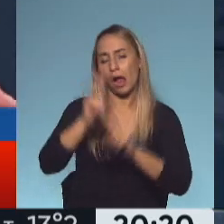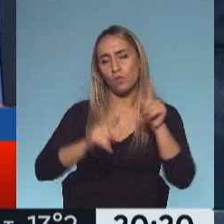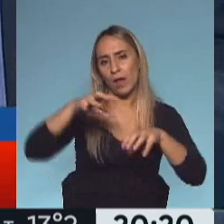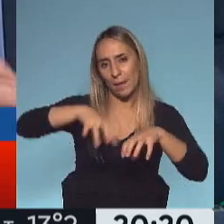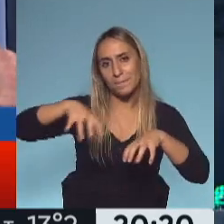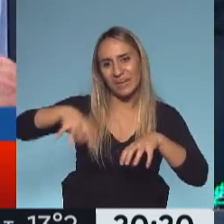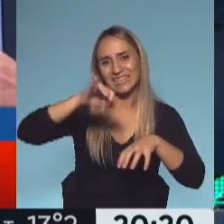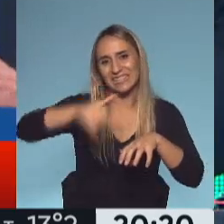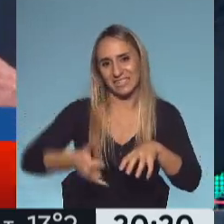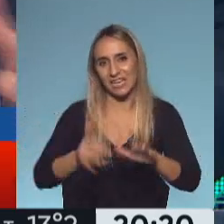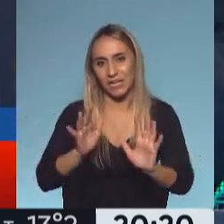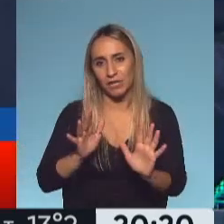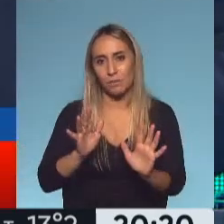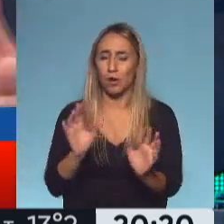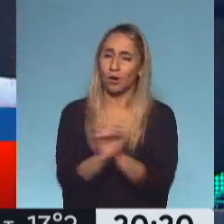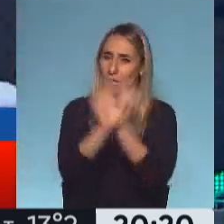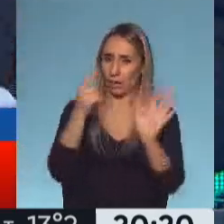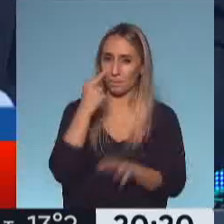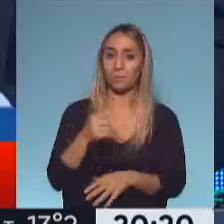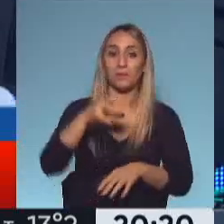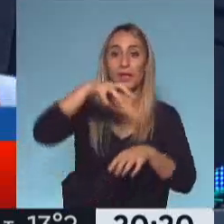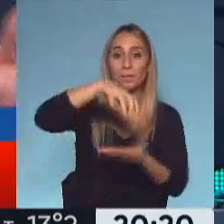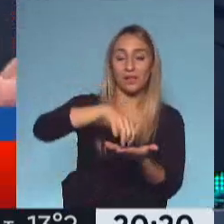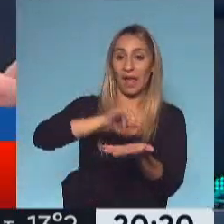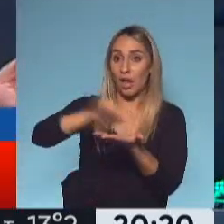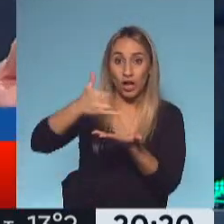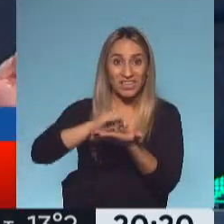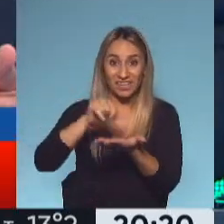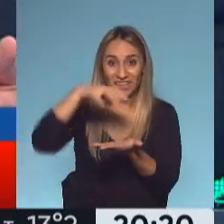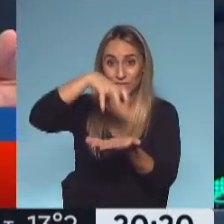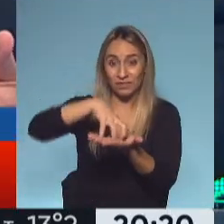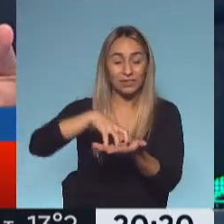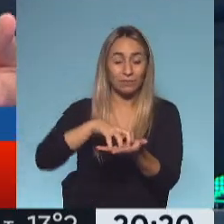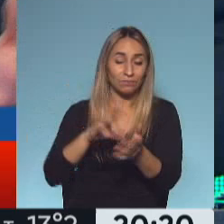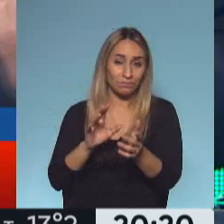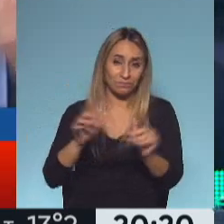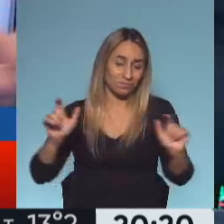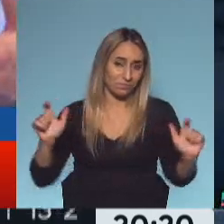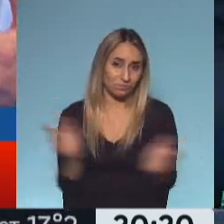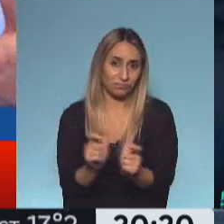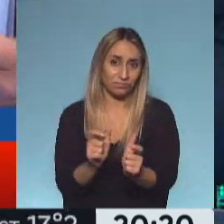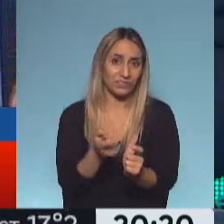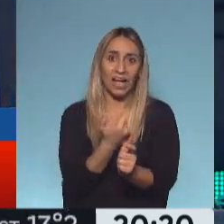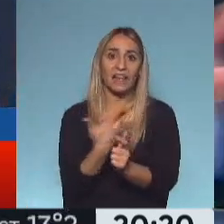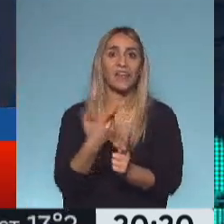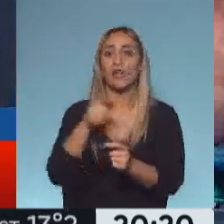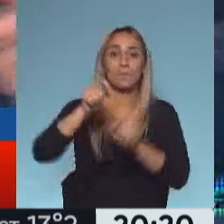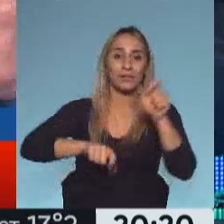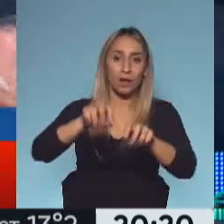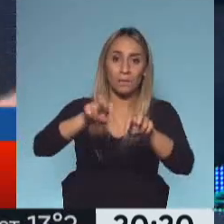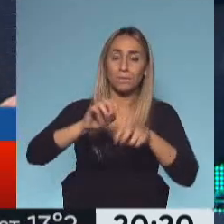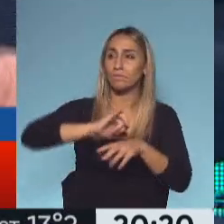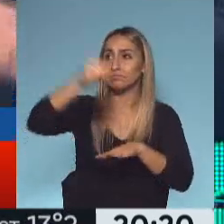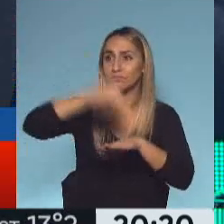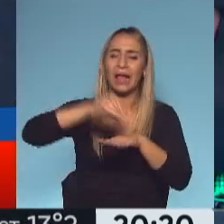que sí se han... Pero a ver, veamos claramente. Claro. Las aerolíneas redujeron drásticamente su flujo de transporte de pasajeros.